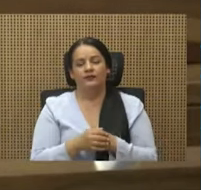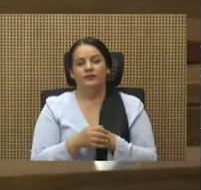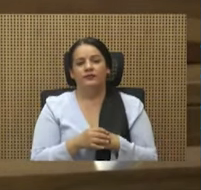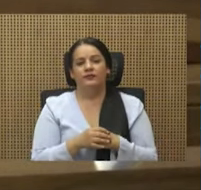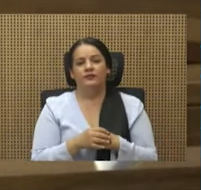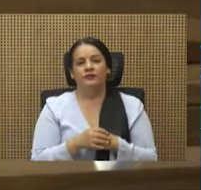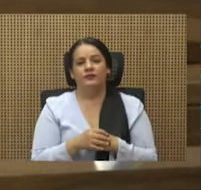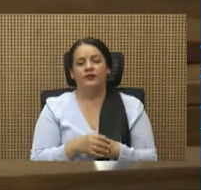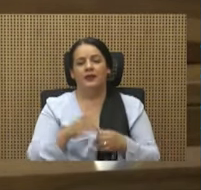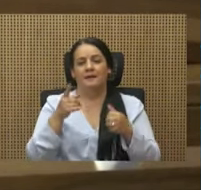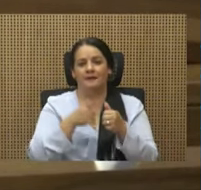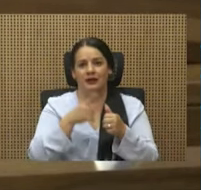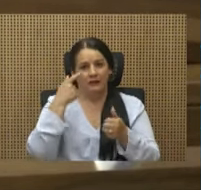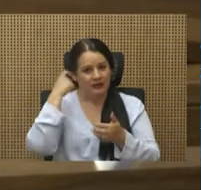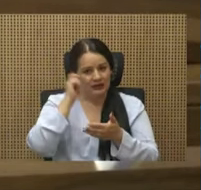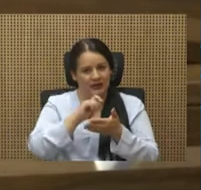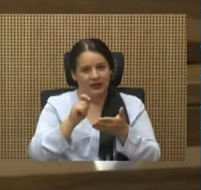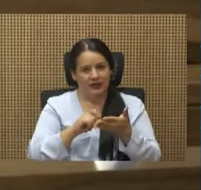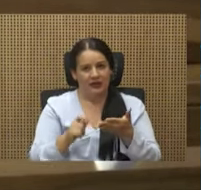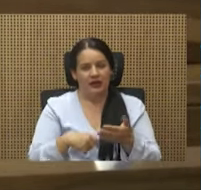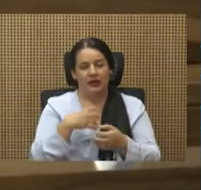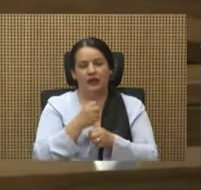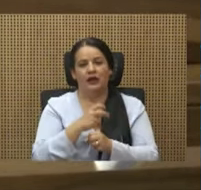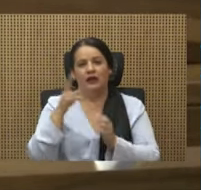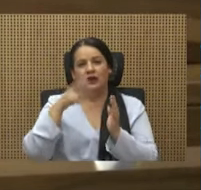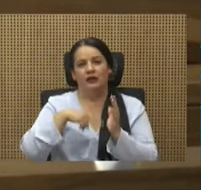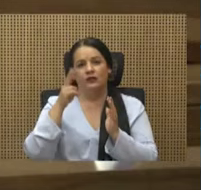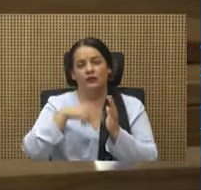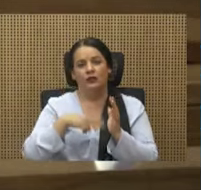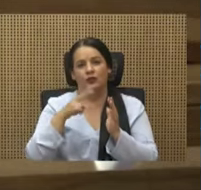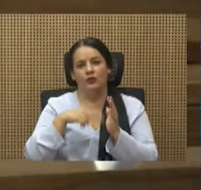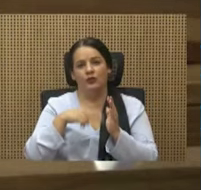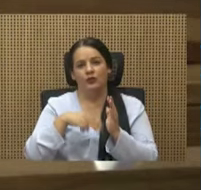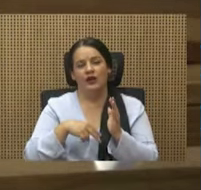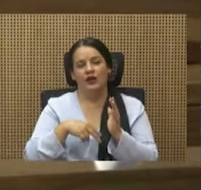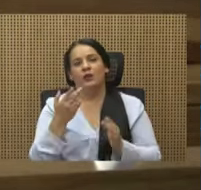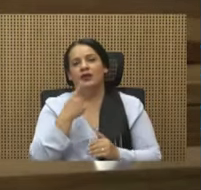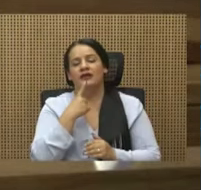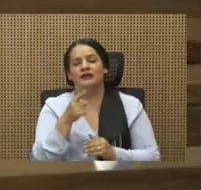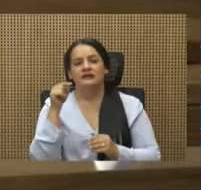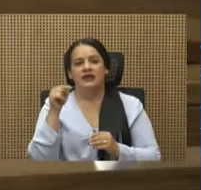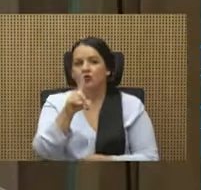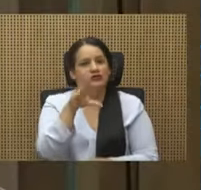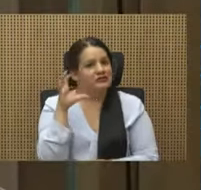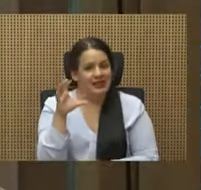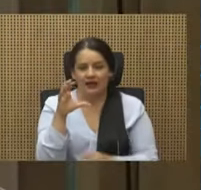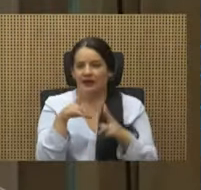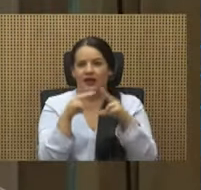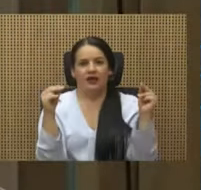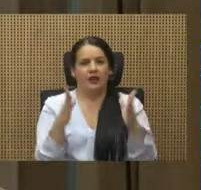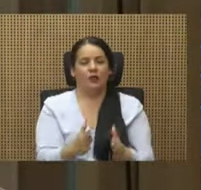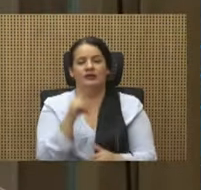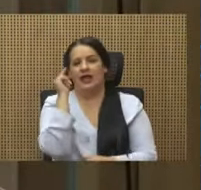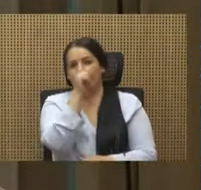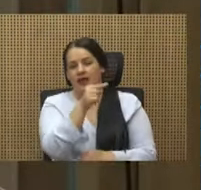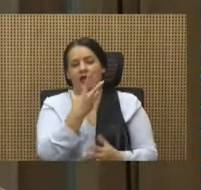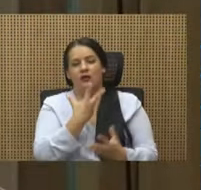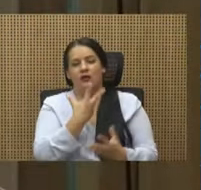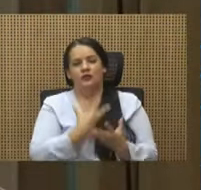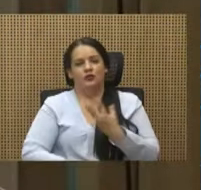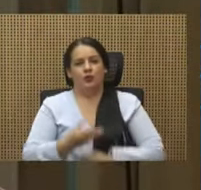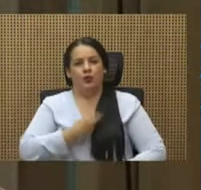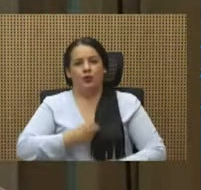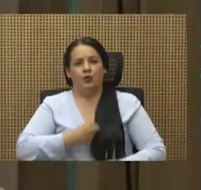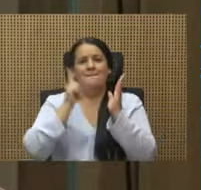Maldonado y su esposa Nadia Robleto y exigió a las autoridades esclarecer el caso y determinar si en el país operan grupos